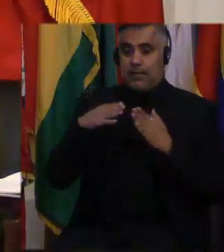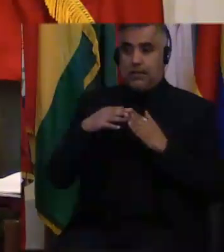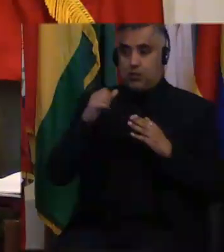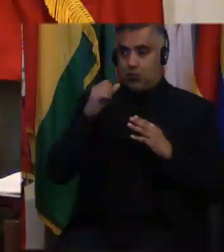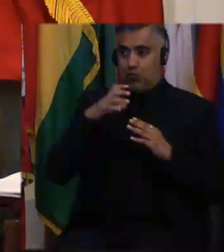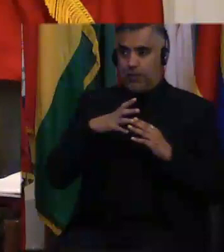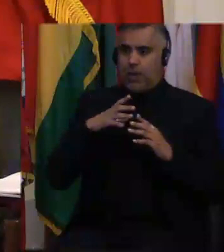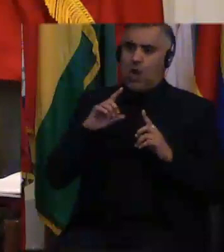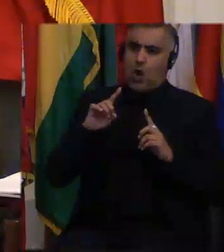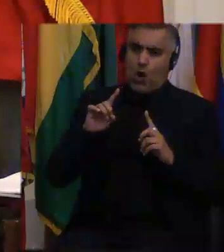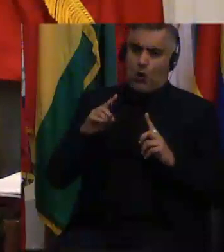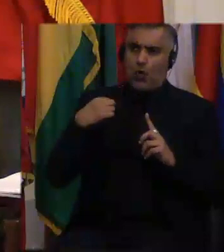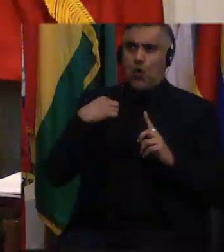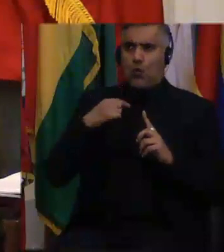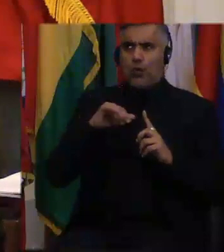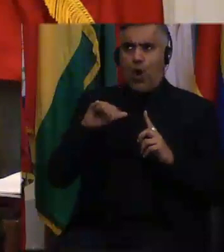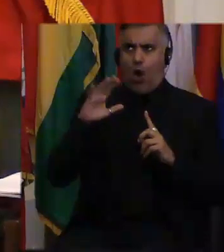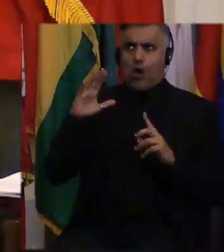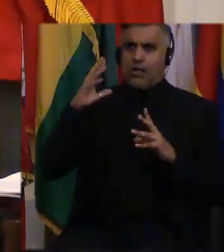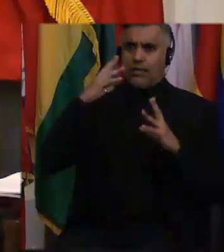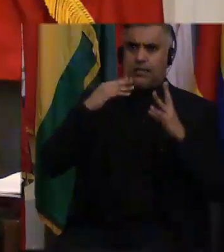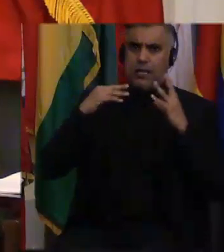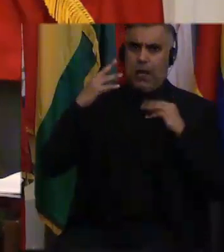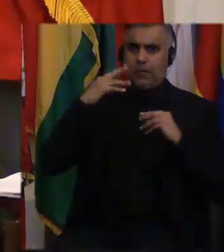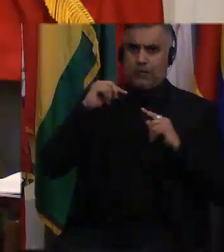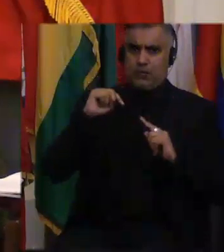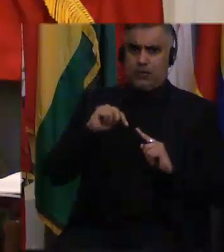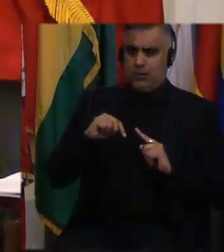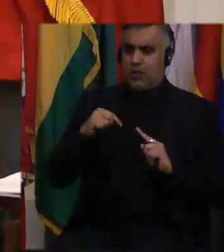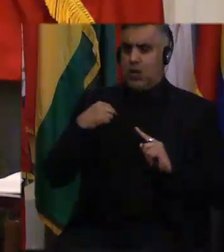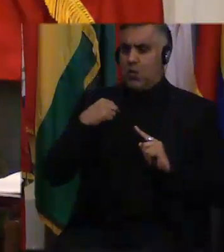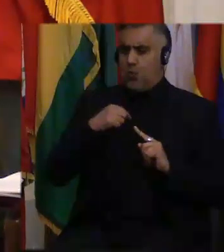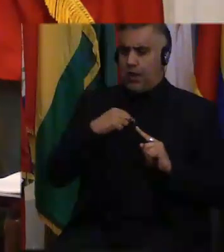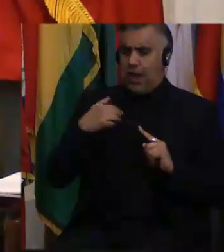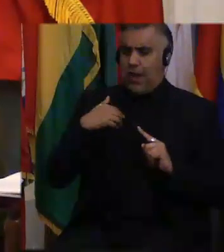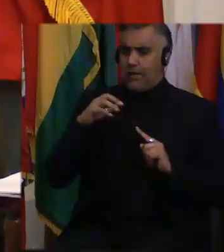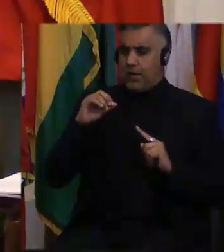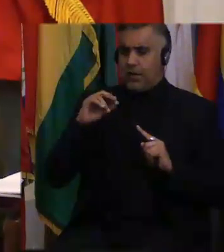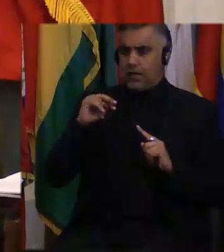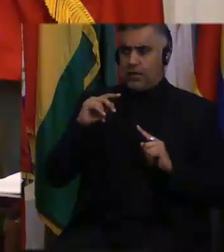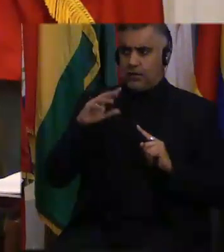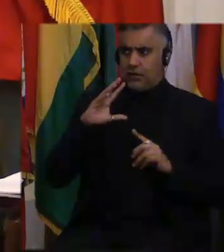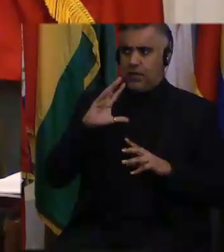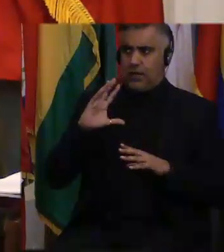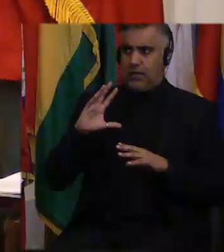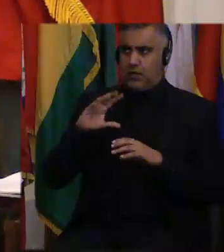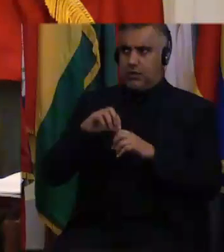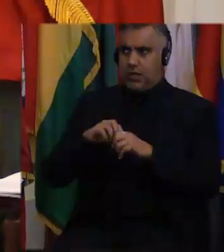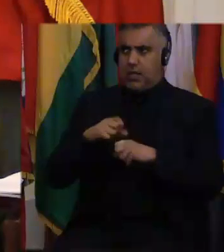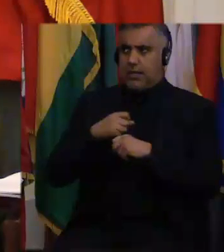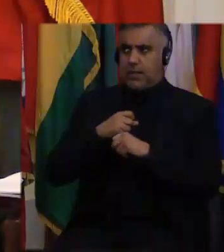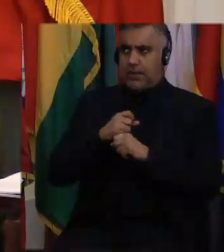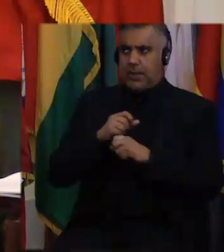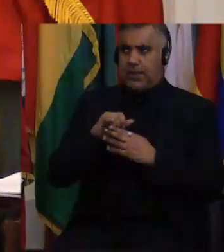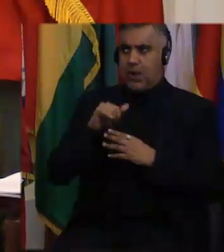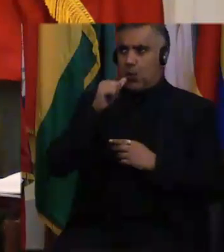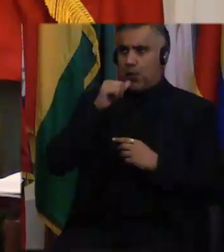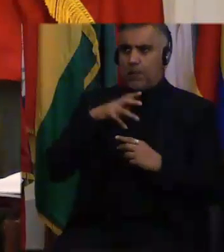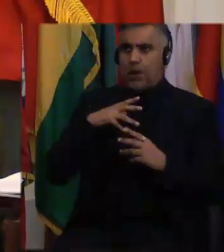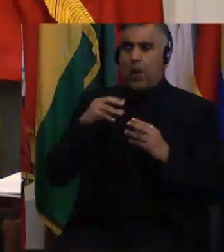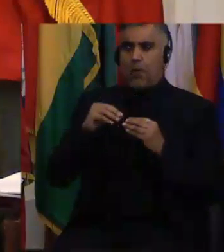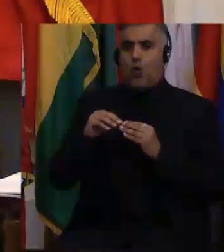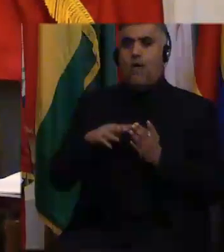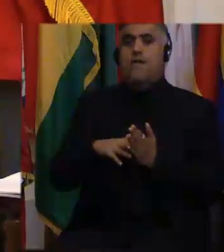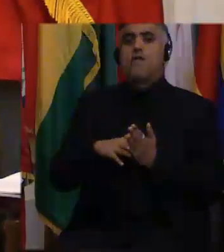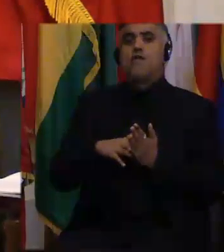estamos sujetas a ellas, hay condiciones que se intersectan que hacen que las mujeres sean más vulnerables. Entonces,